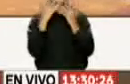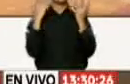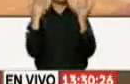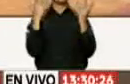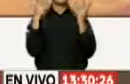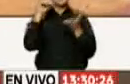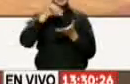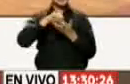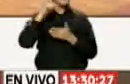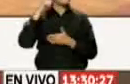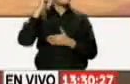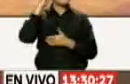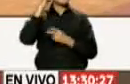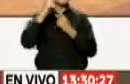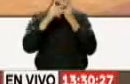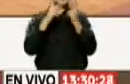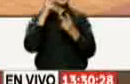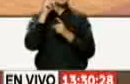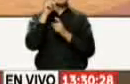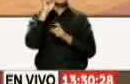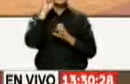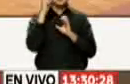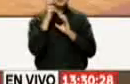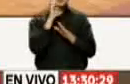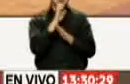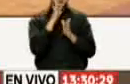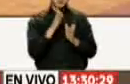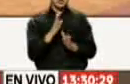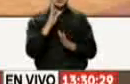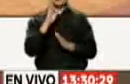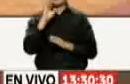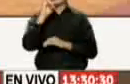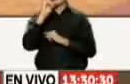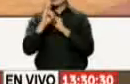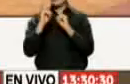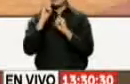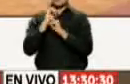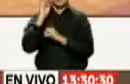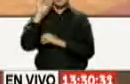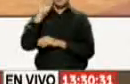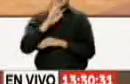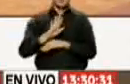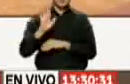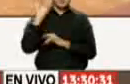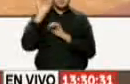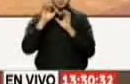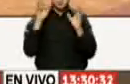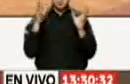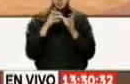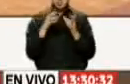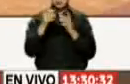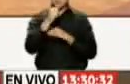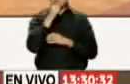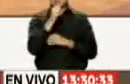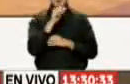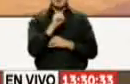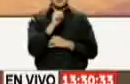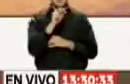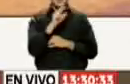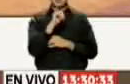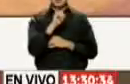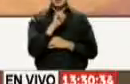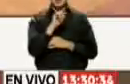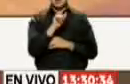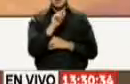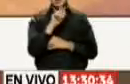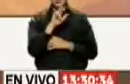la ciudad más visitada por turistas nacionales y extranjeros de todo el país. En estos momentos vamos a entrevistar a María Luisa Barrios, quien